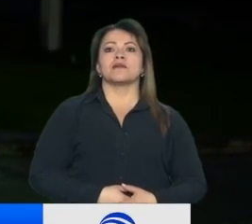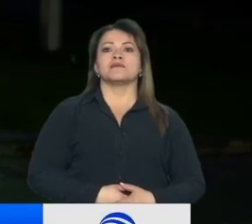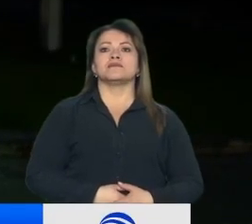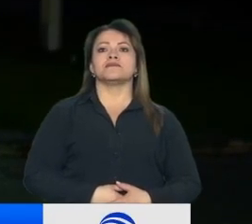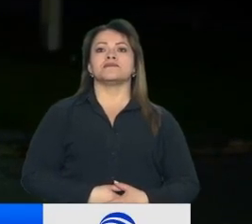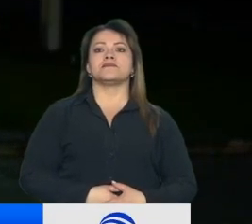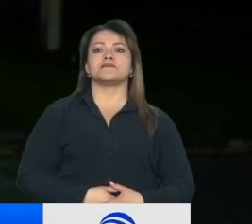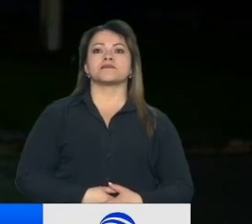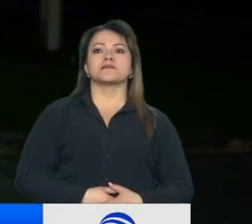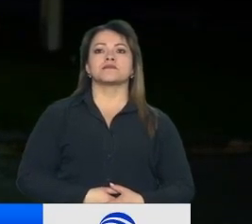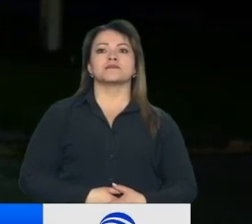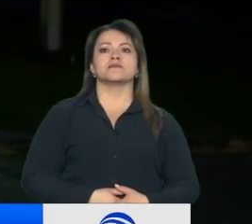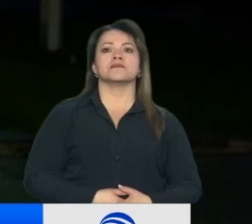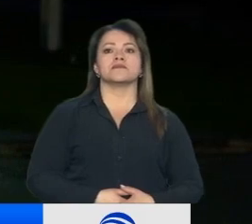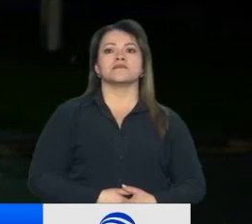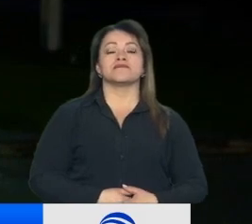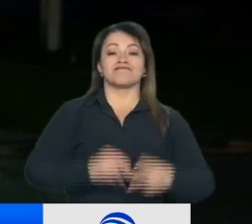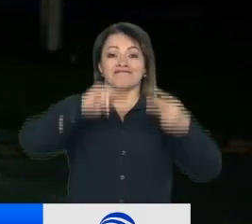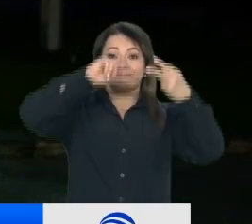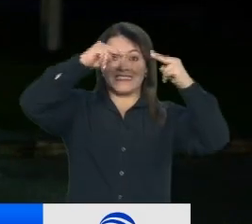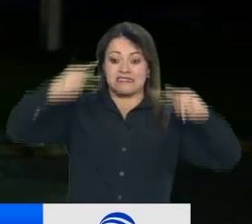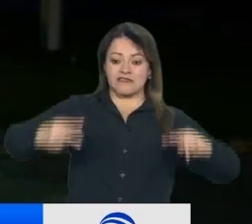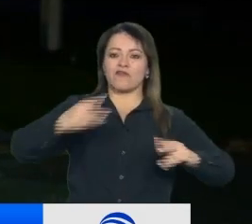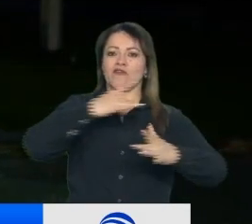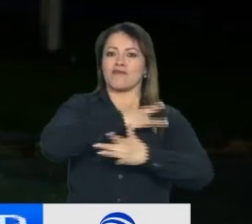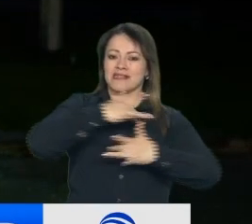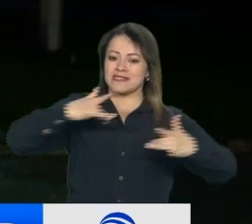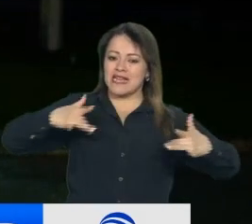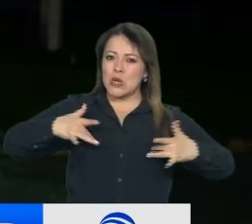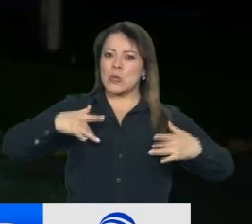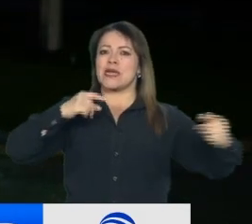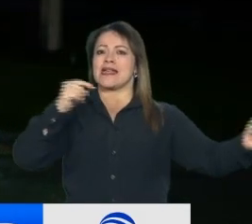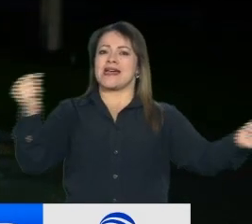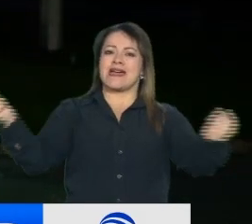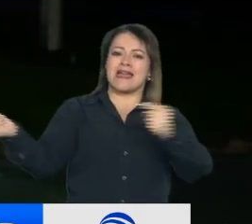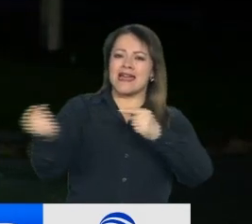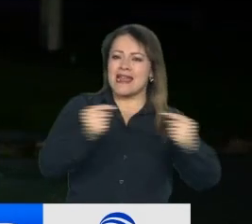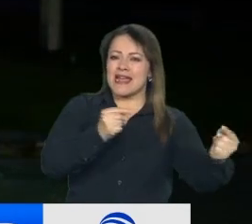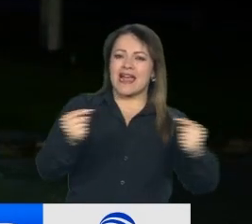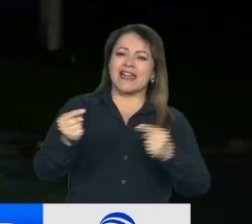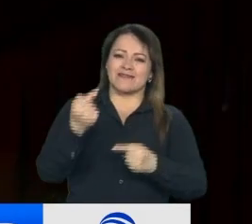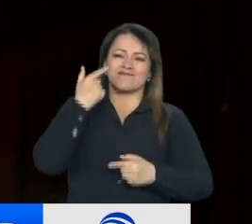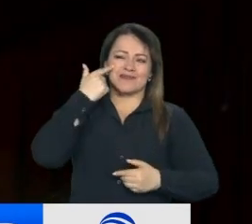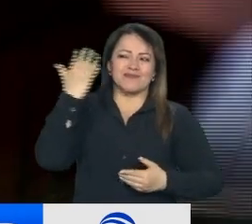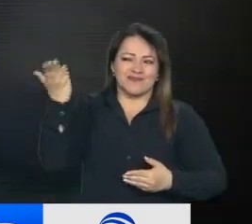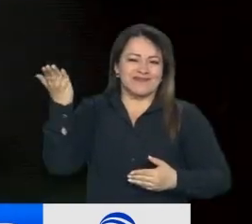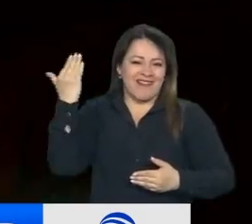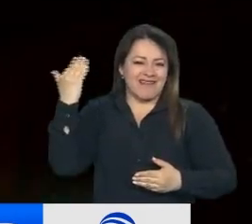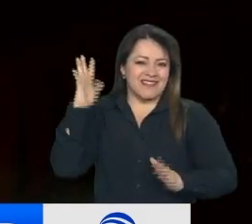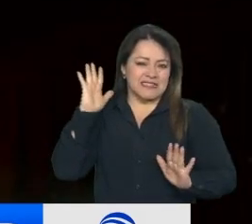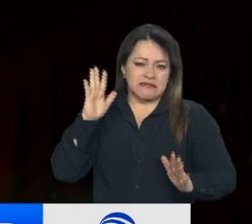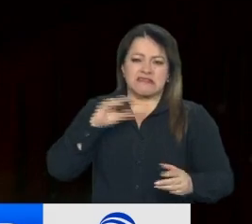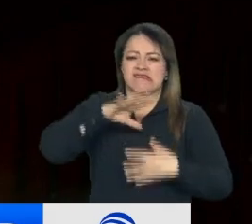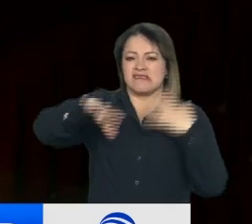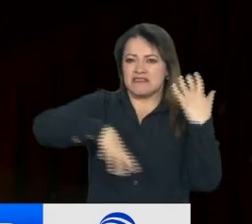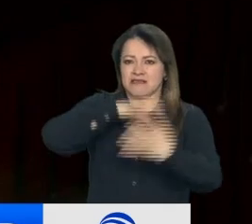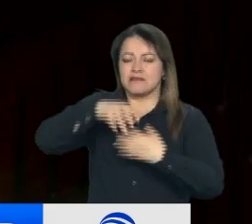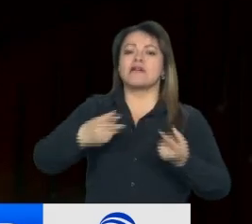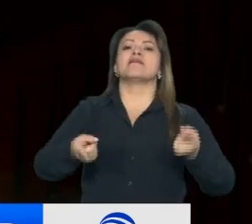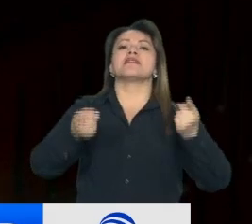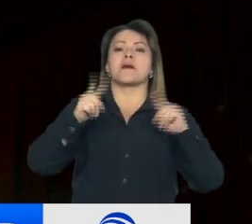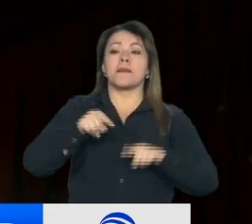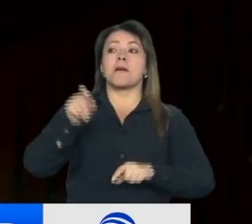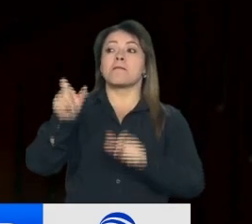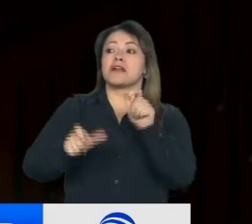Bueno, la María y televidentes, esta reforma a la salud, este debate, pues ha tenido de todo, como ustedes lo acaban de ver. Sumado a esto también está el